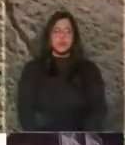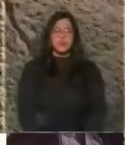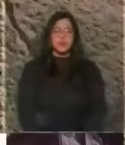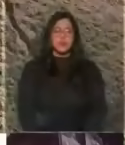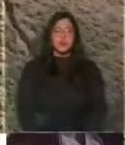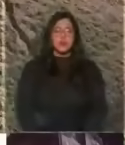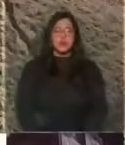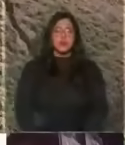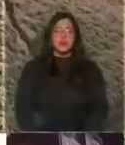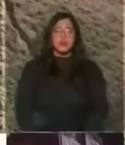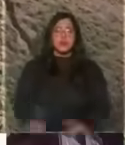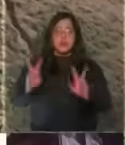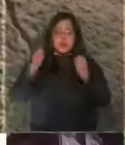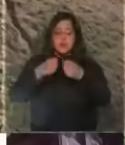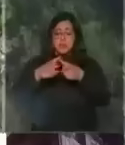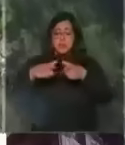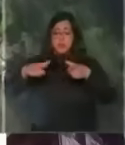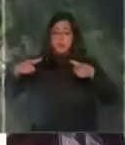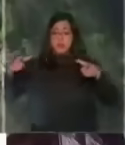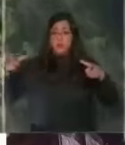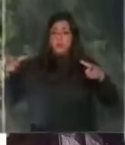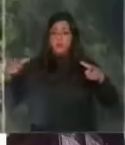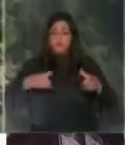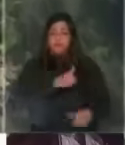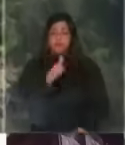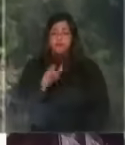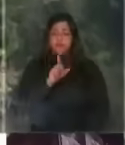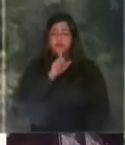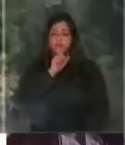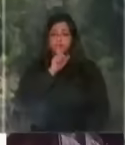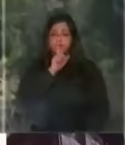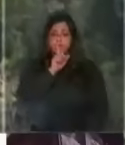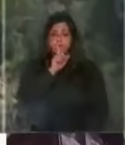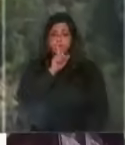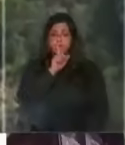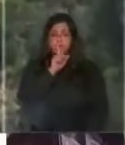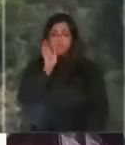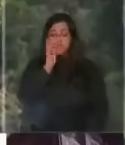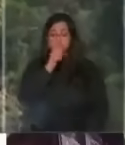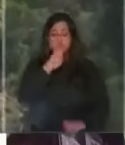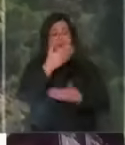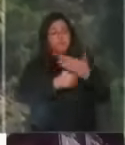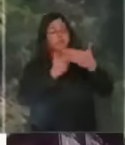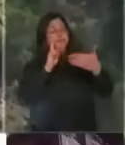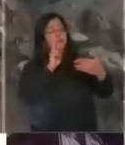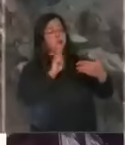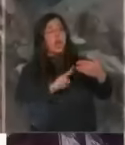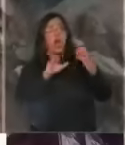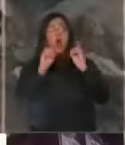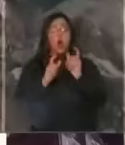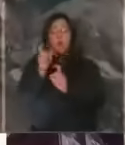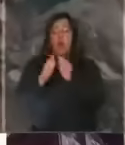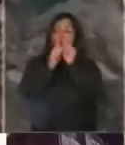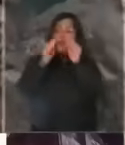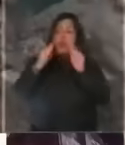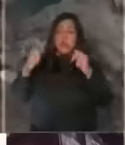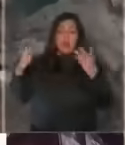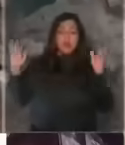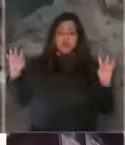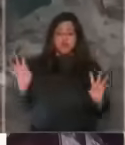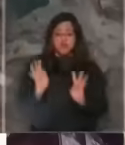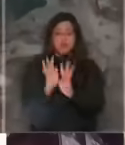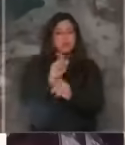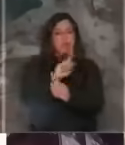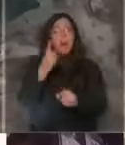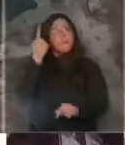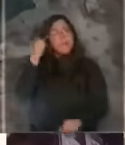son los socavones de los que nadie habla esos que no yeran portadas ni han tenido un desfile de autoridades pero que afectan